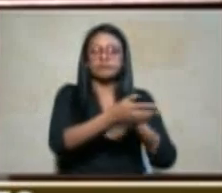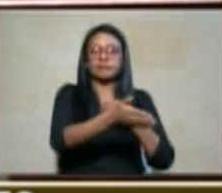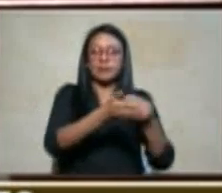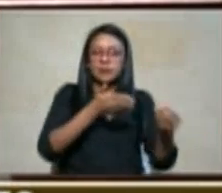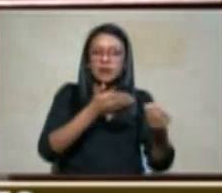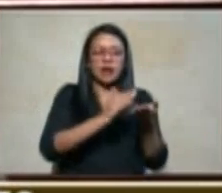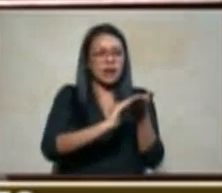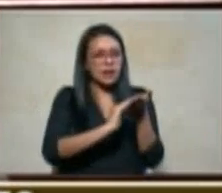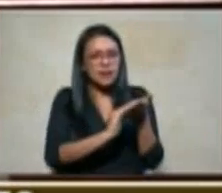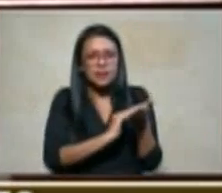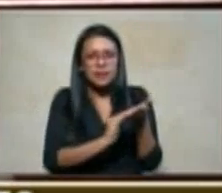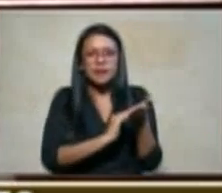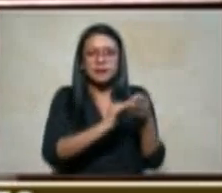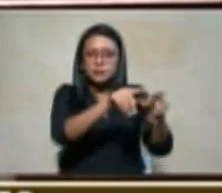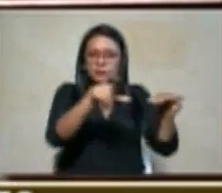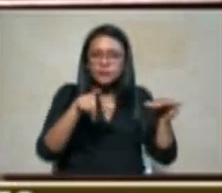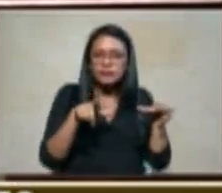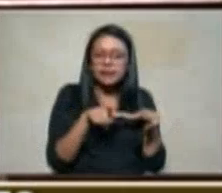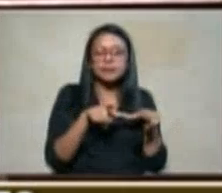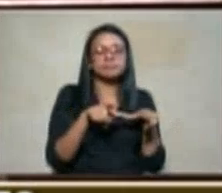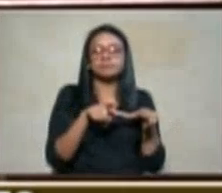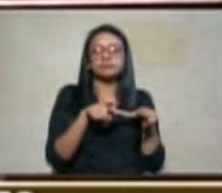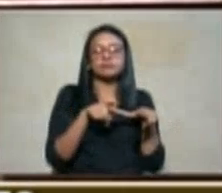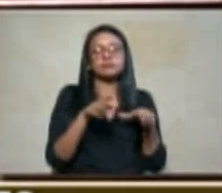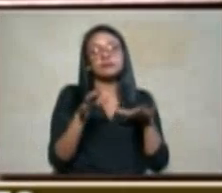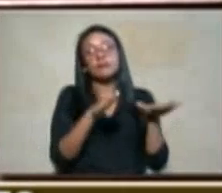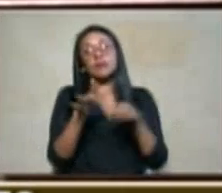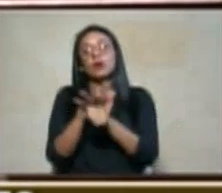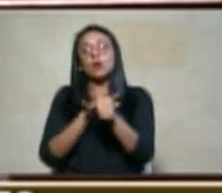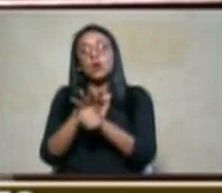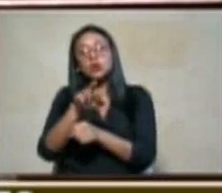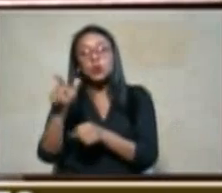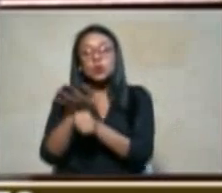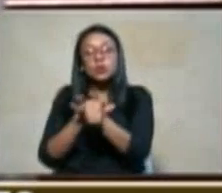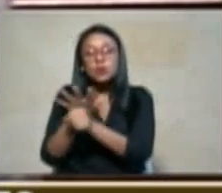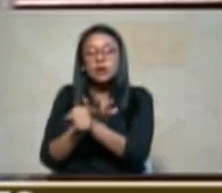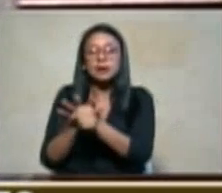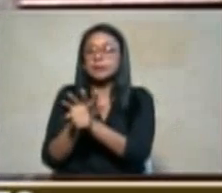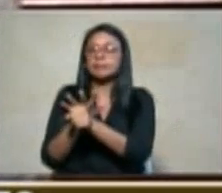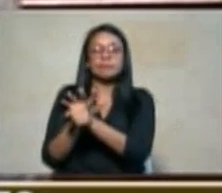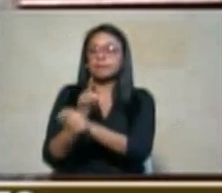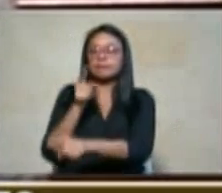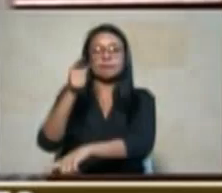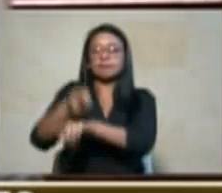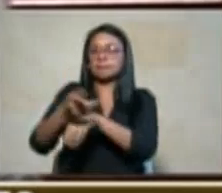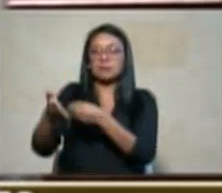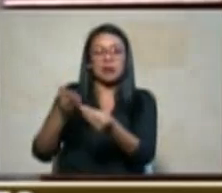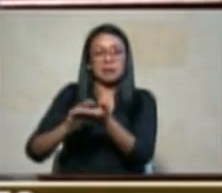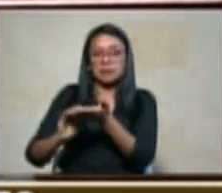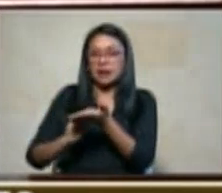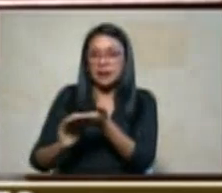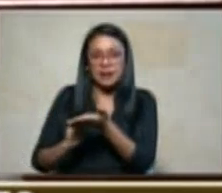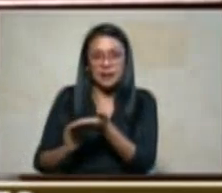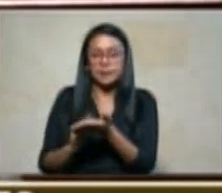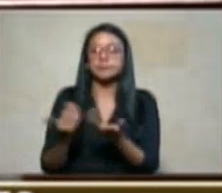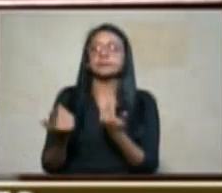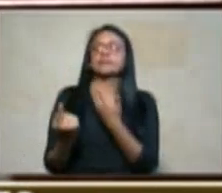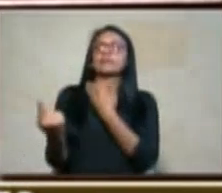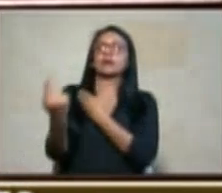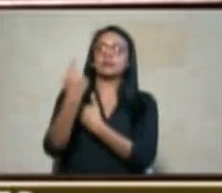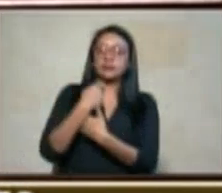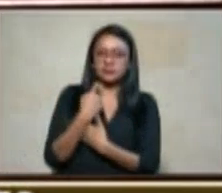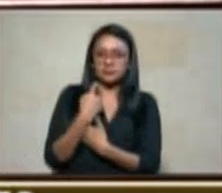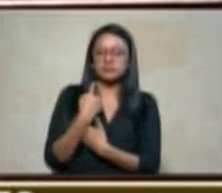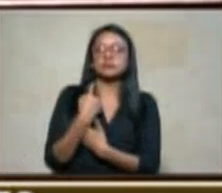compensar en esa zona. En otros casos no han ordenado la compensación. Nos han